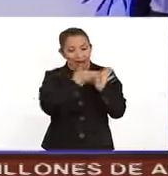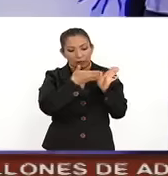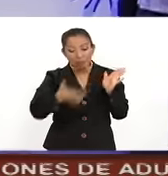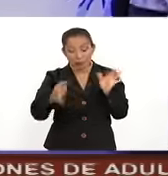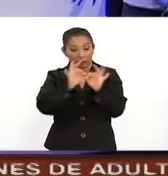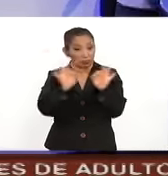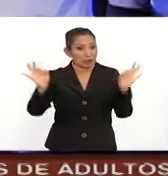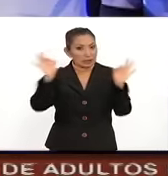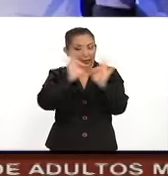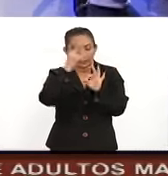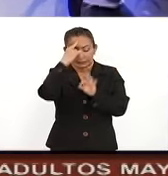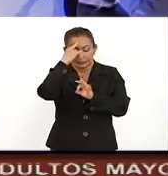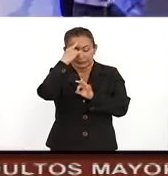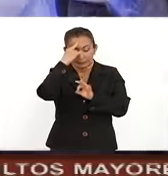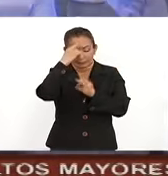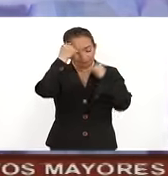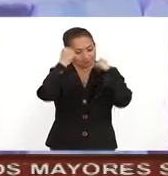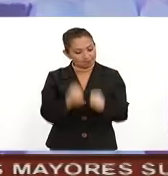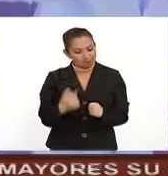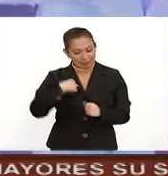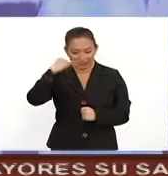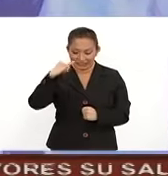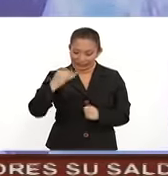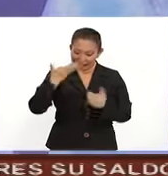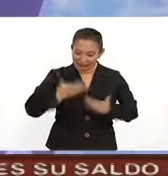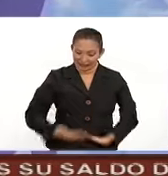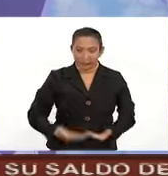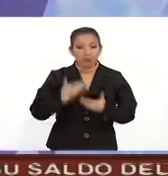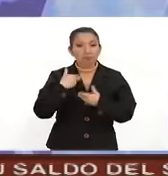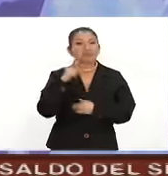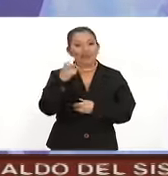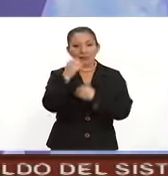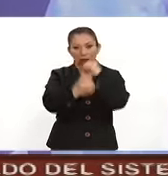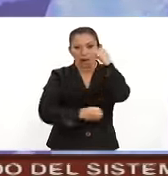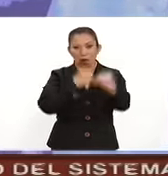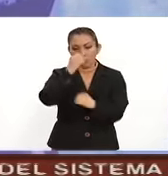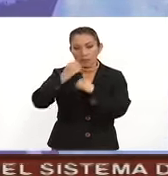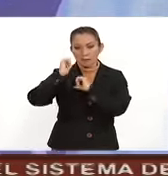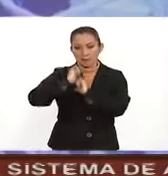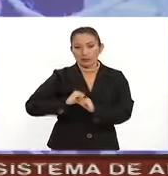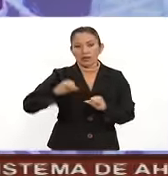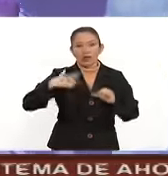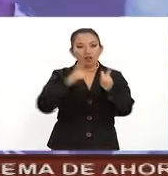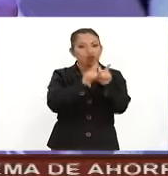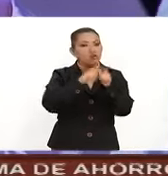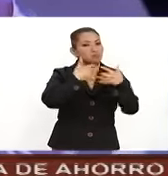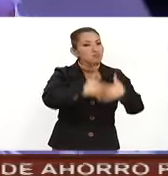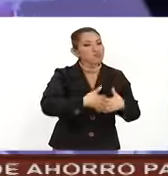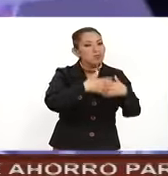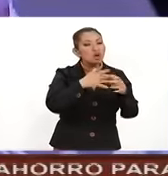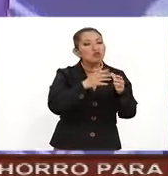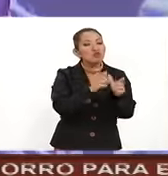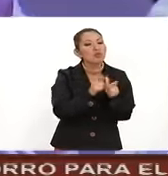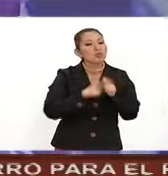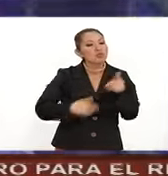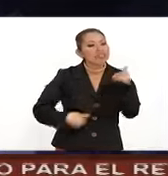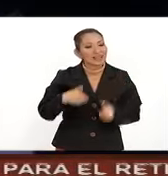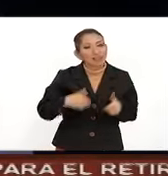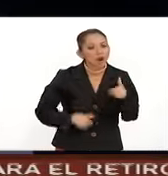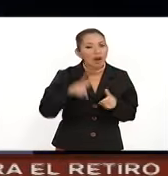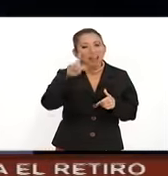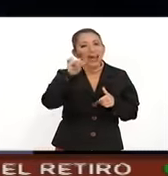es importante reafirmar la identidad. Bueno, esta obra está a cargo de la compañía La Sociedad de las Liebres. Se estrena